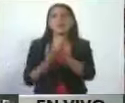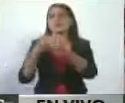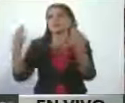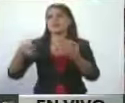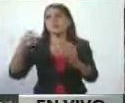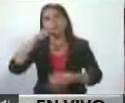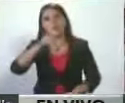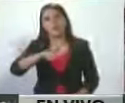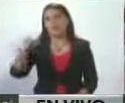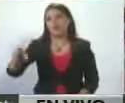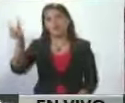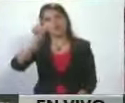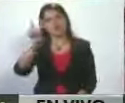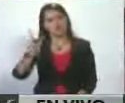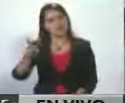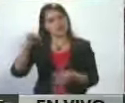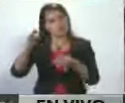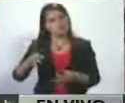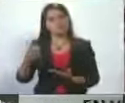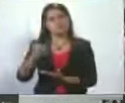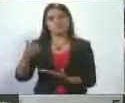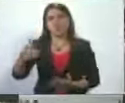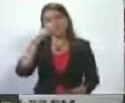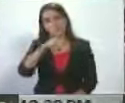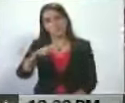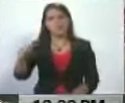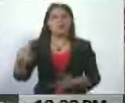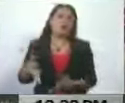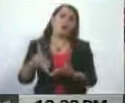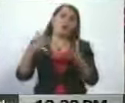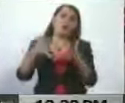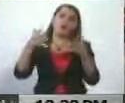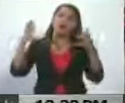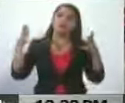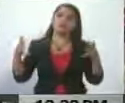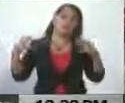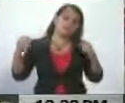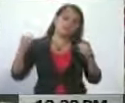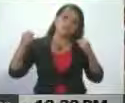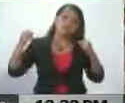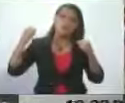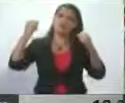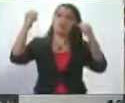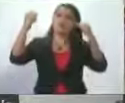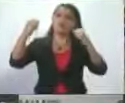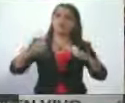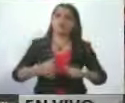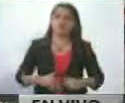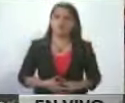Venezuela, al pueblo digno, al pueblo grande, al pueblo heroico.